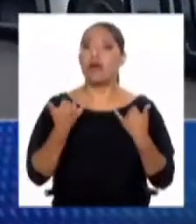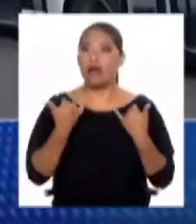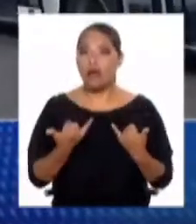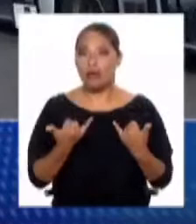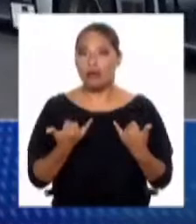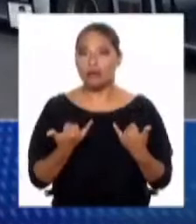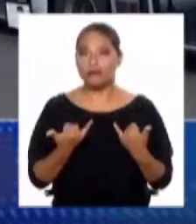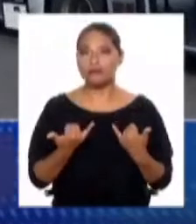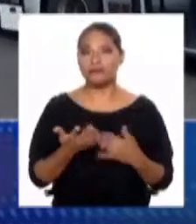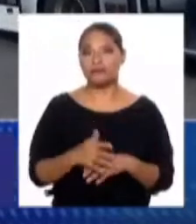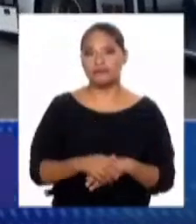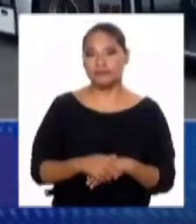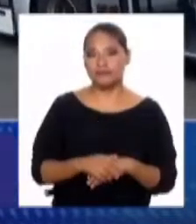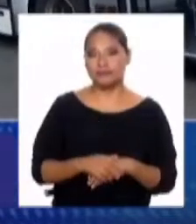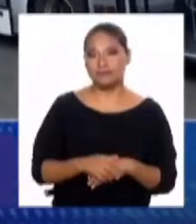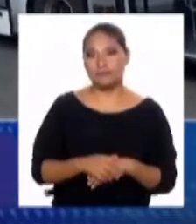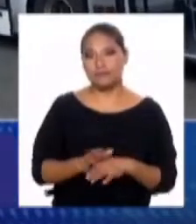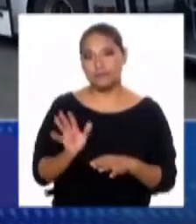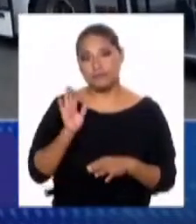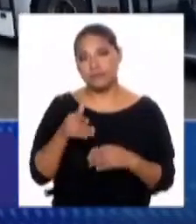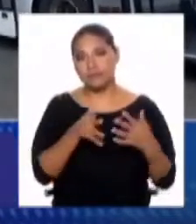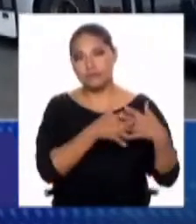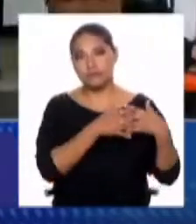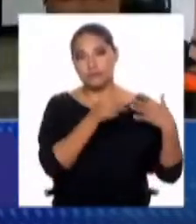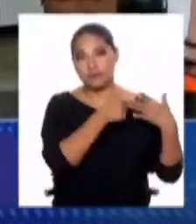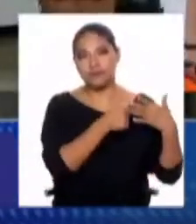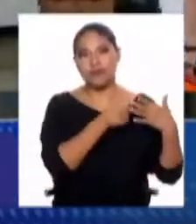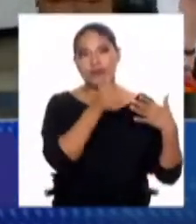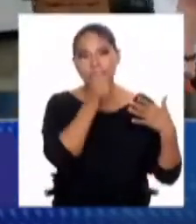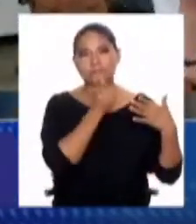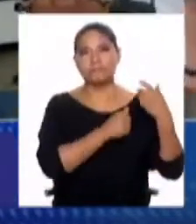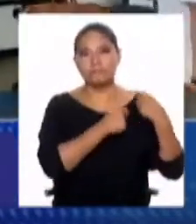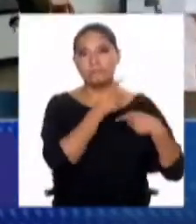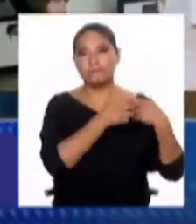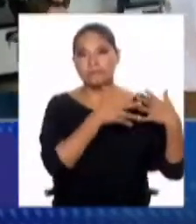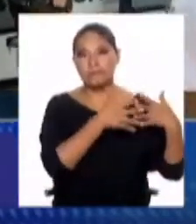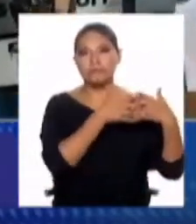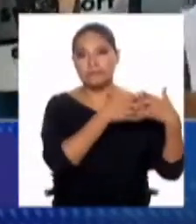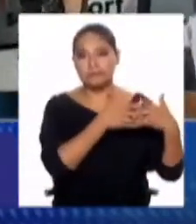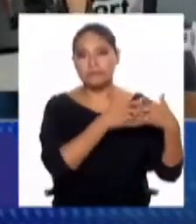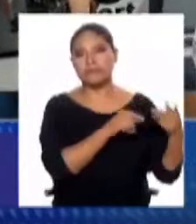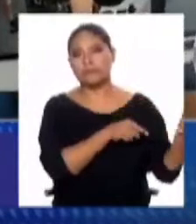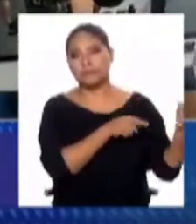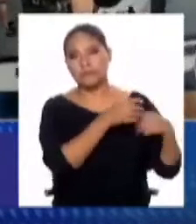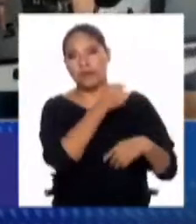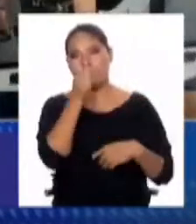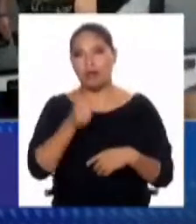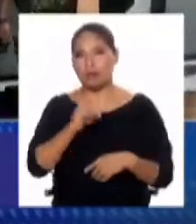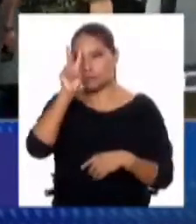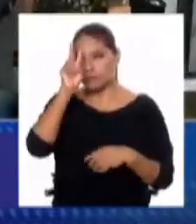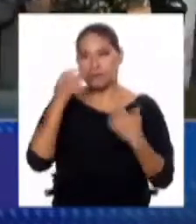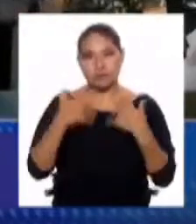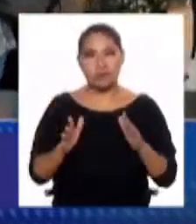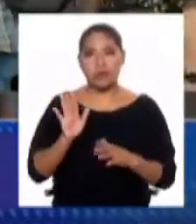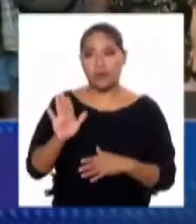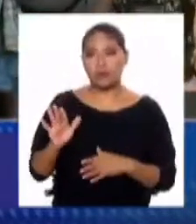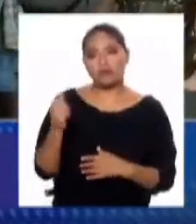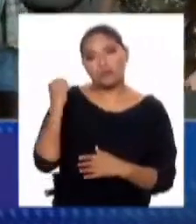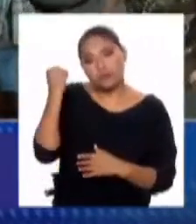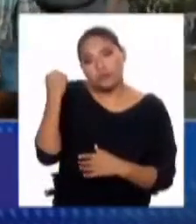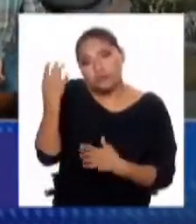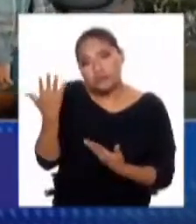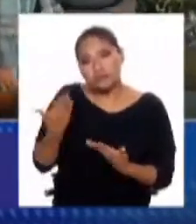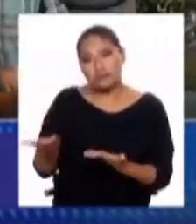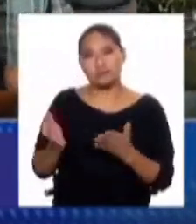defendido en Estados Unidos y ha aguantado todo lo que ha podido, ¿no es cierto? Uh-huh. Finalmente está entregado. Pero era su derecho